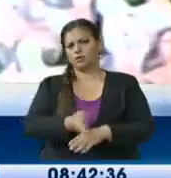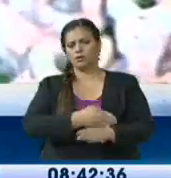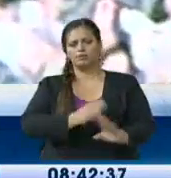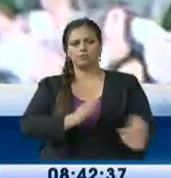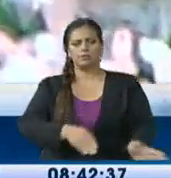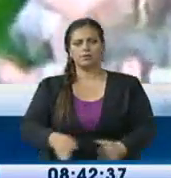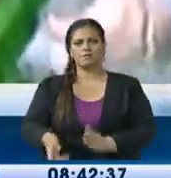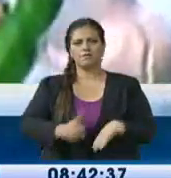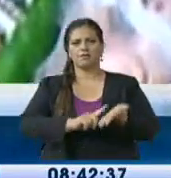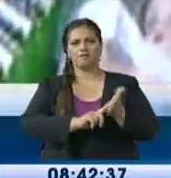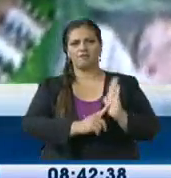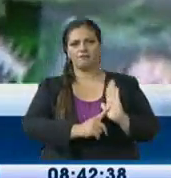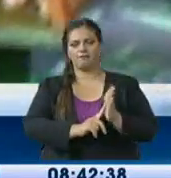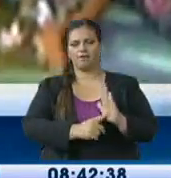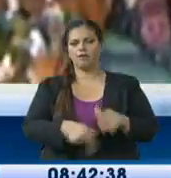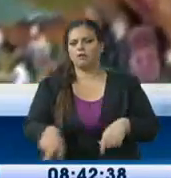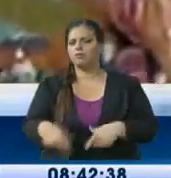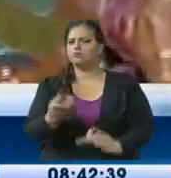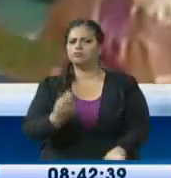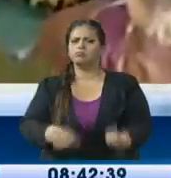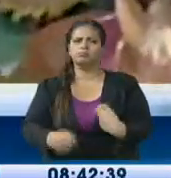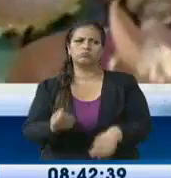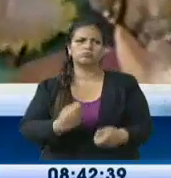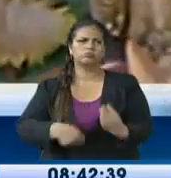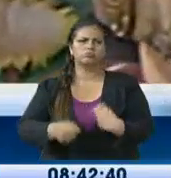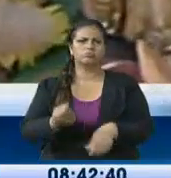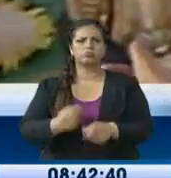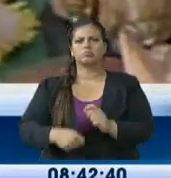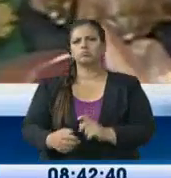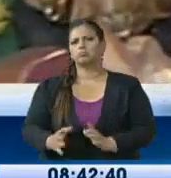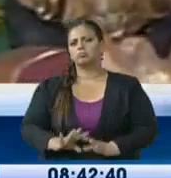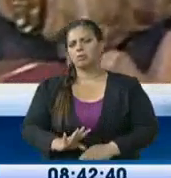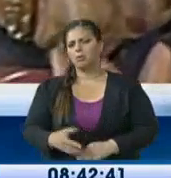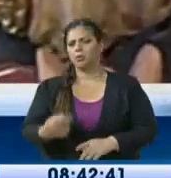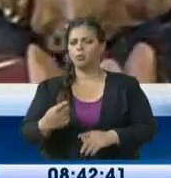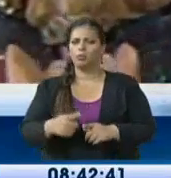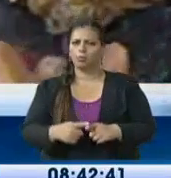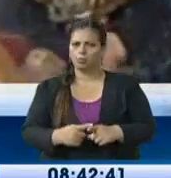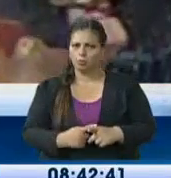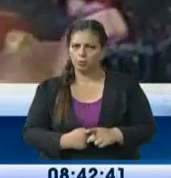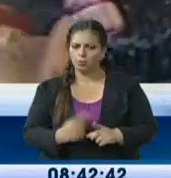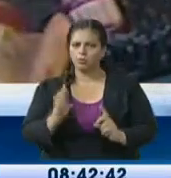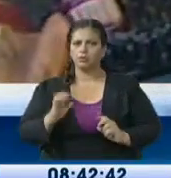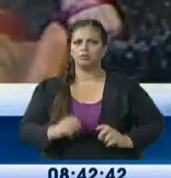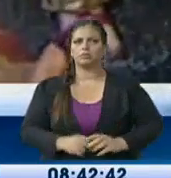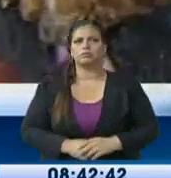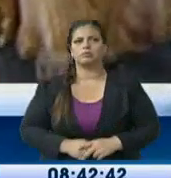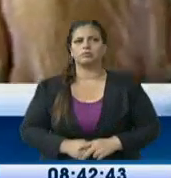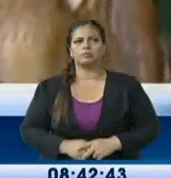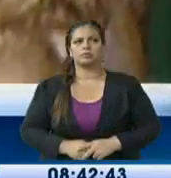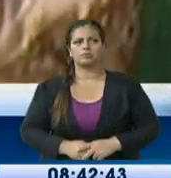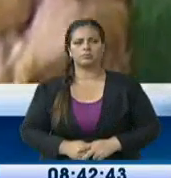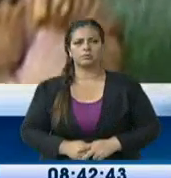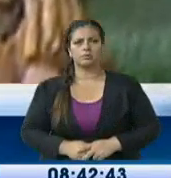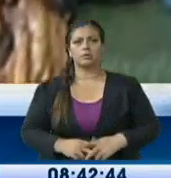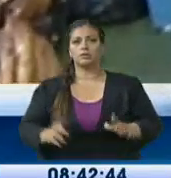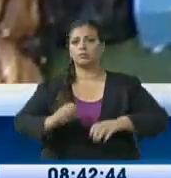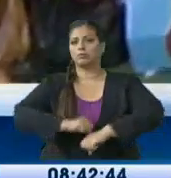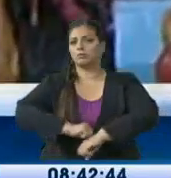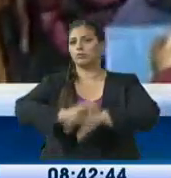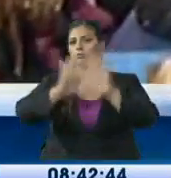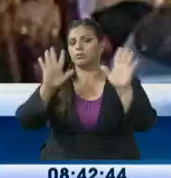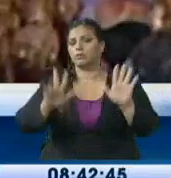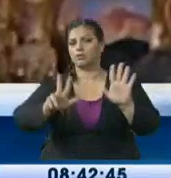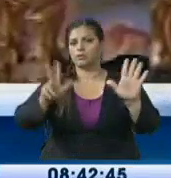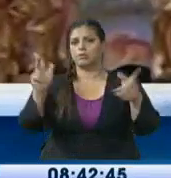más o menos un mes, aproximadamente. Y ellos salen, instalan sus puestos de 8 de la mañana a 10